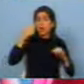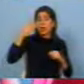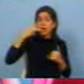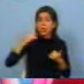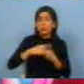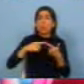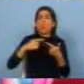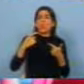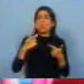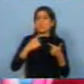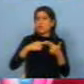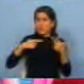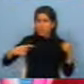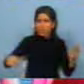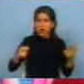es?